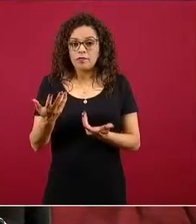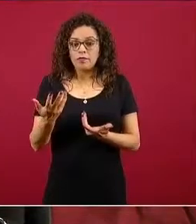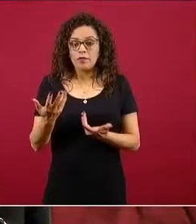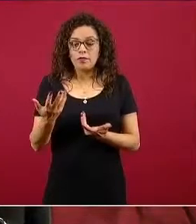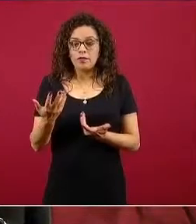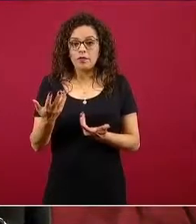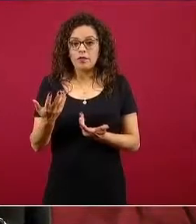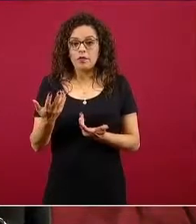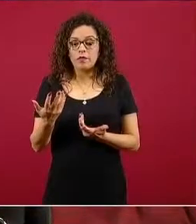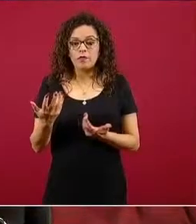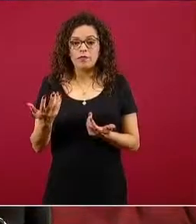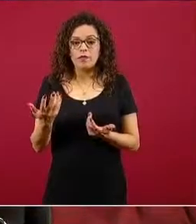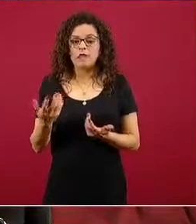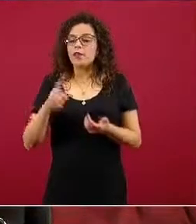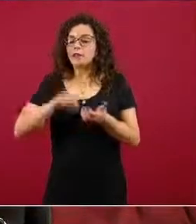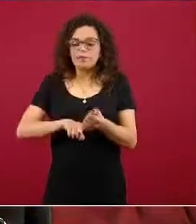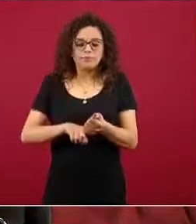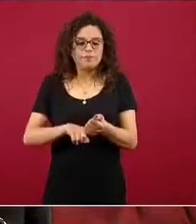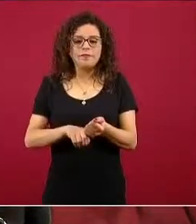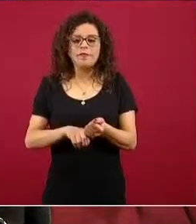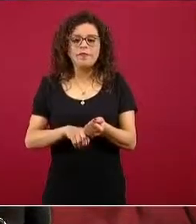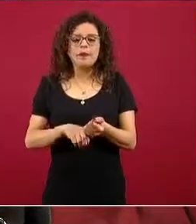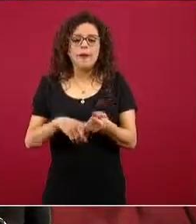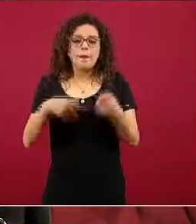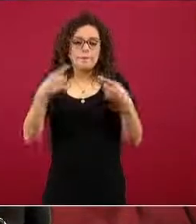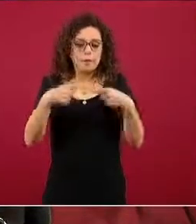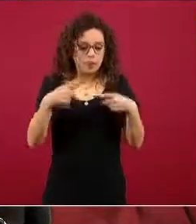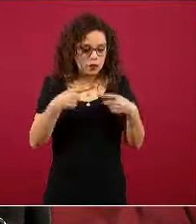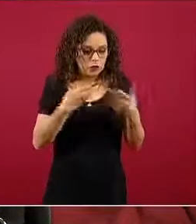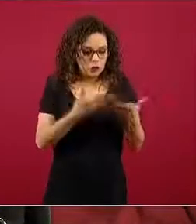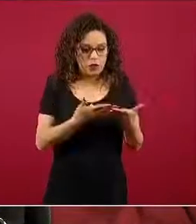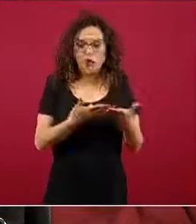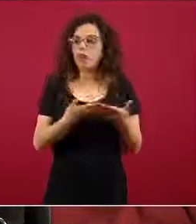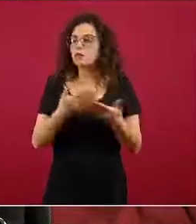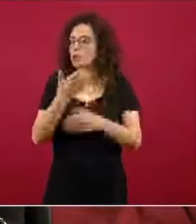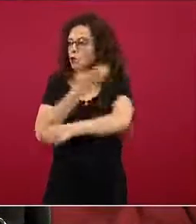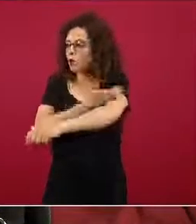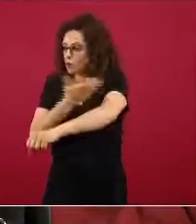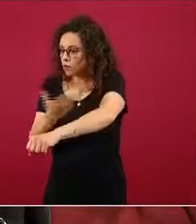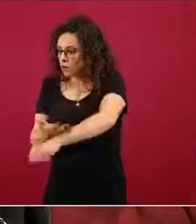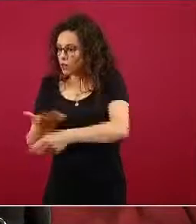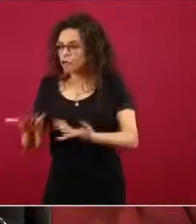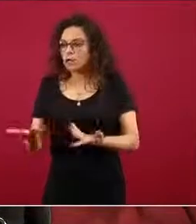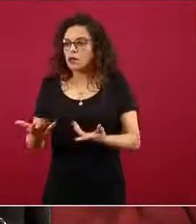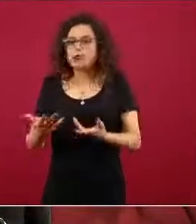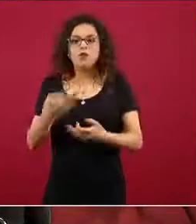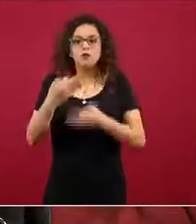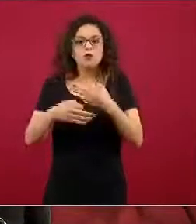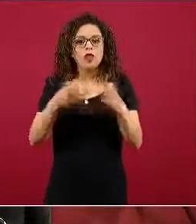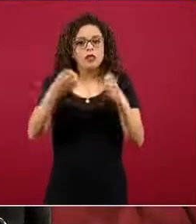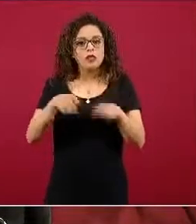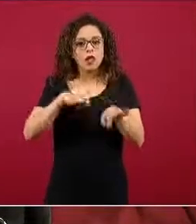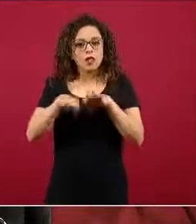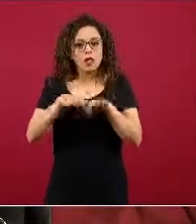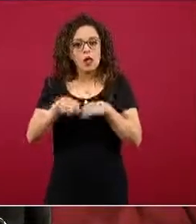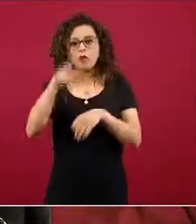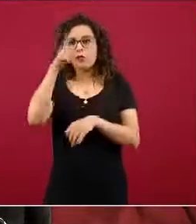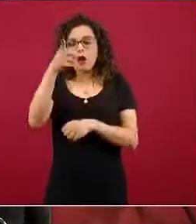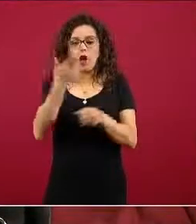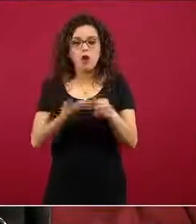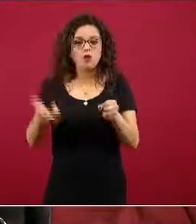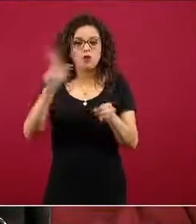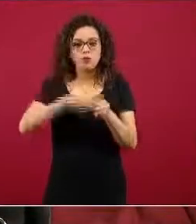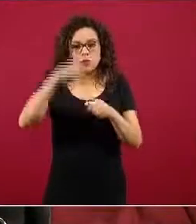ciudadanos, compañeros, que están trabajando en la línea de batalla.